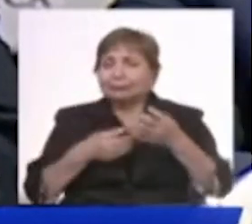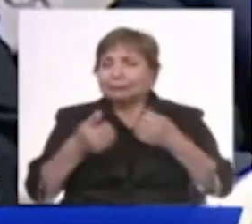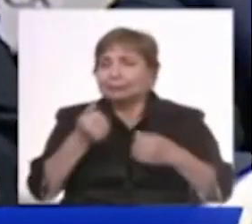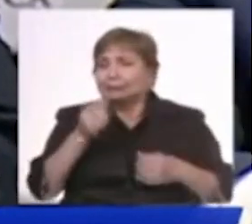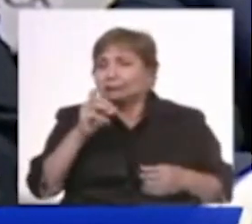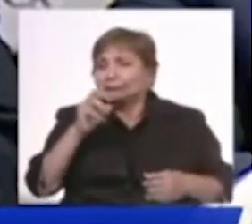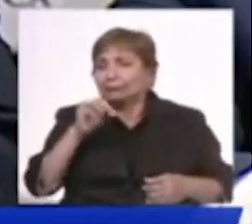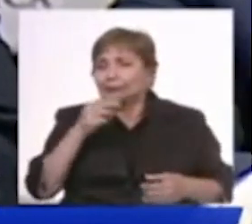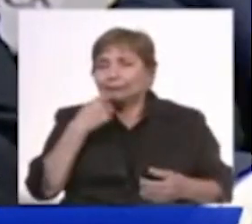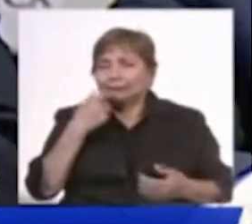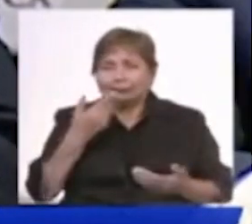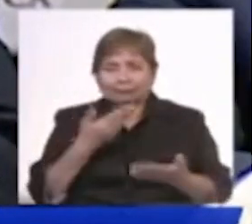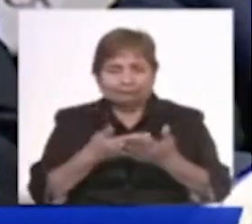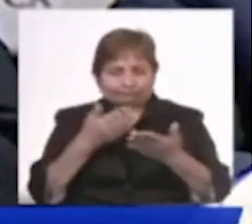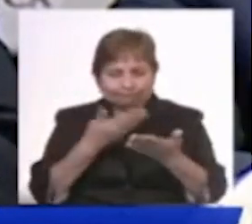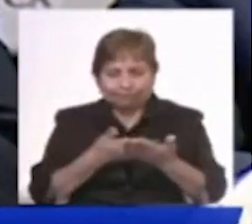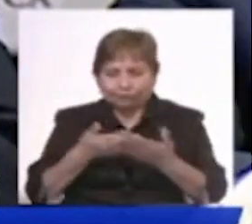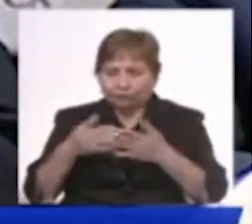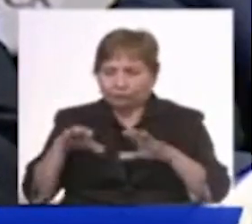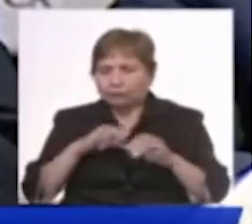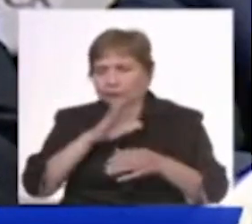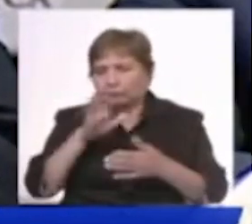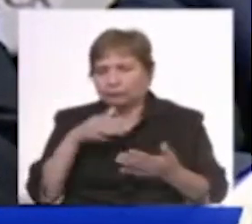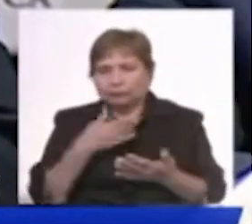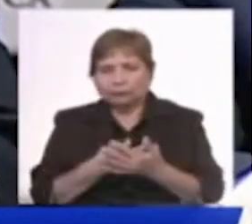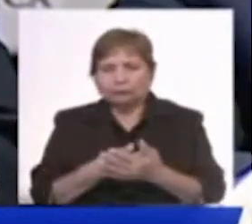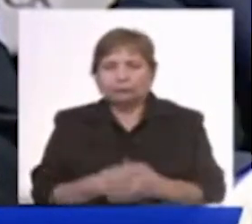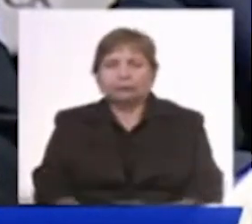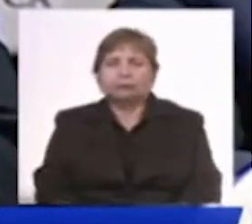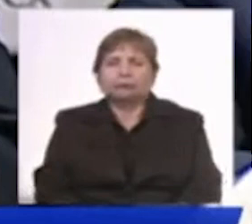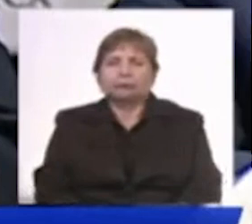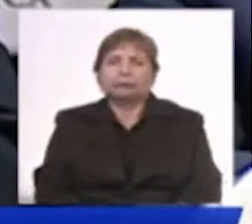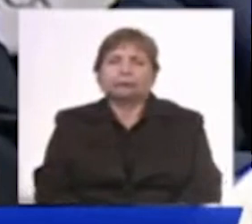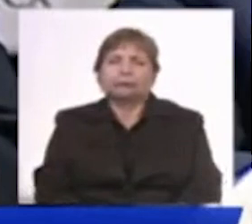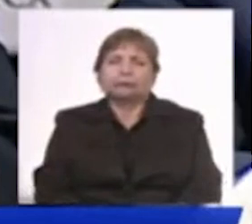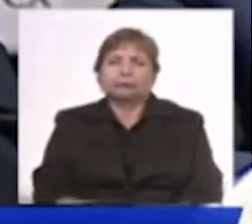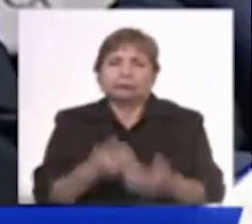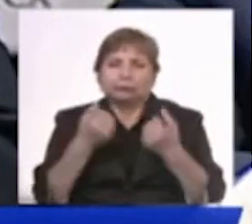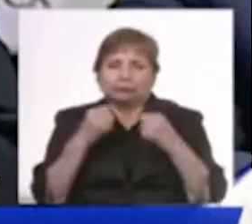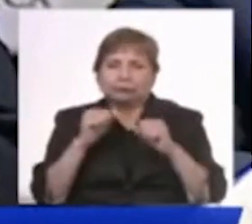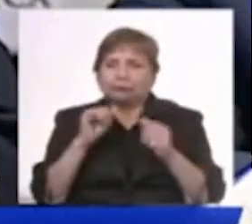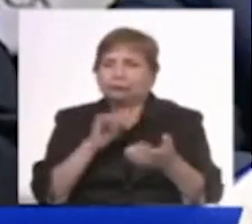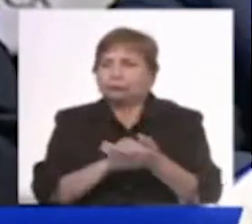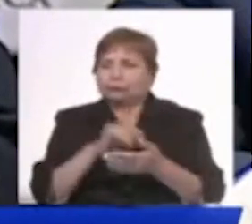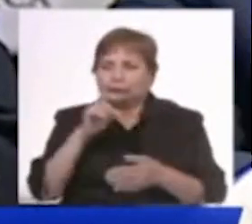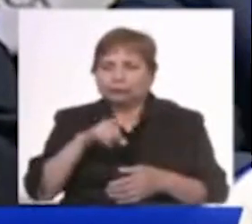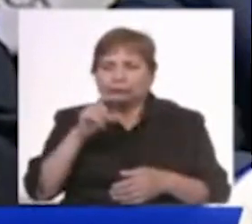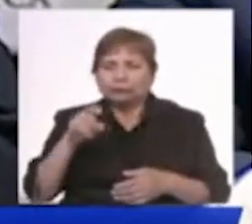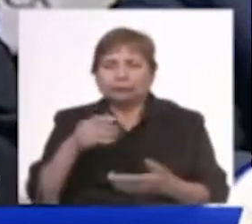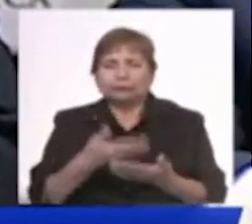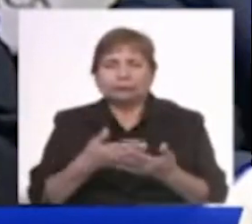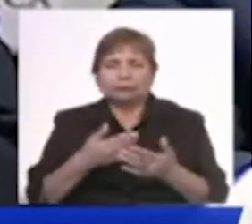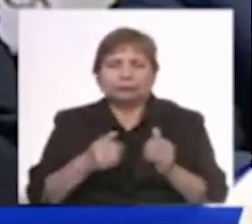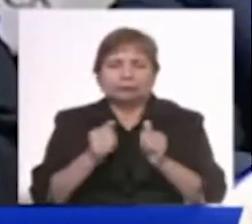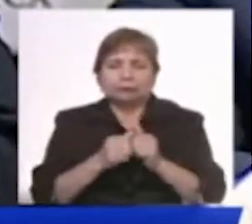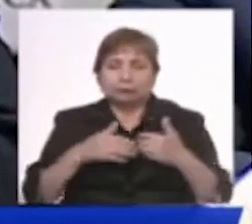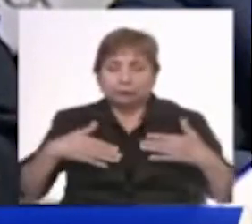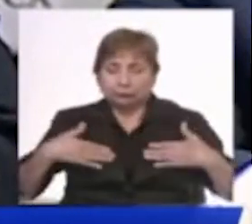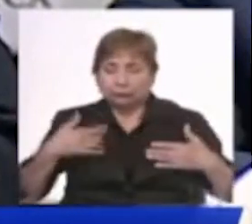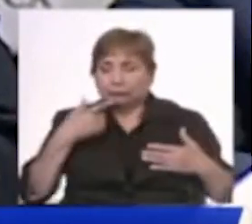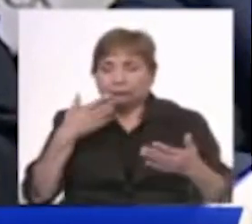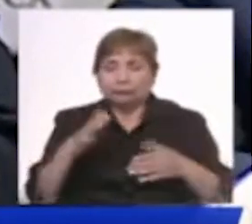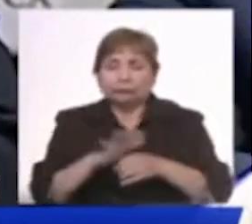si bien es cierto, prevé todas estas, digamos, posibles necesidades que puedan